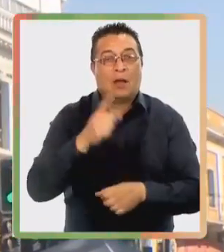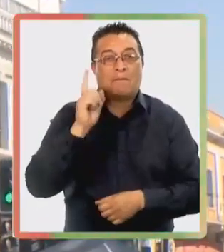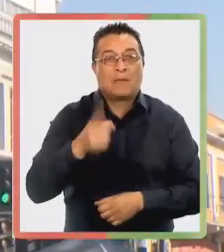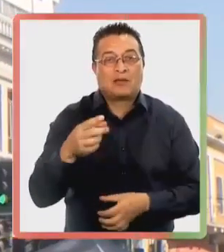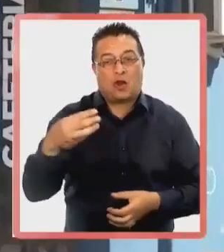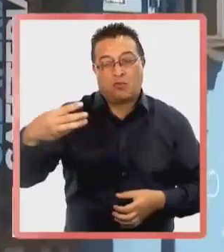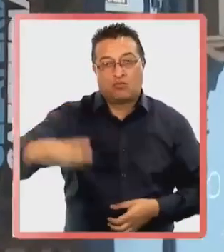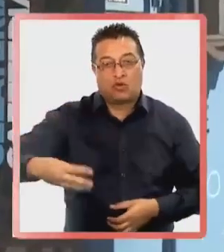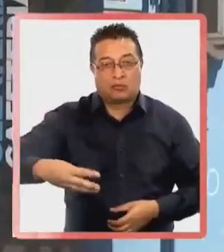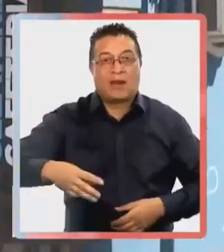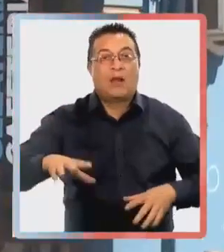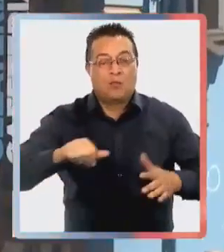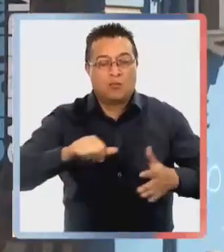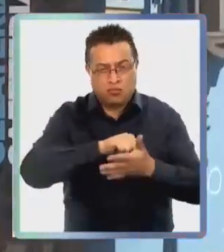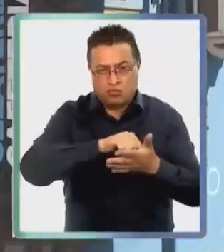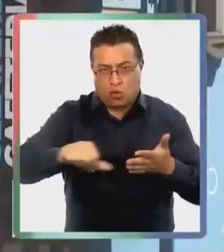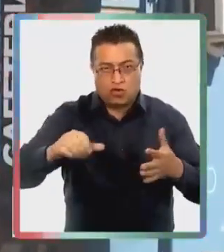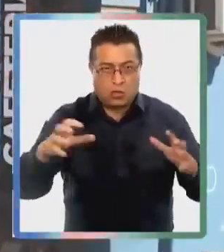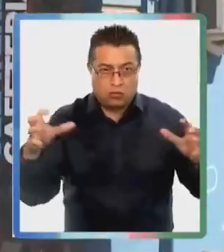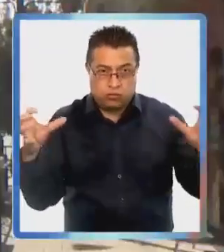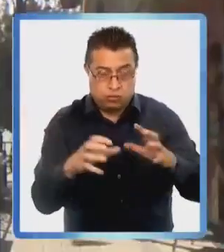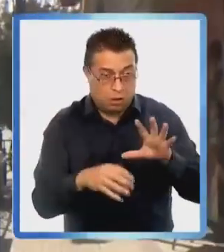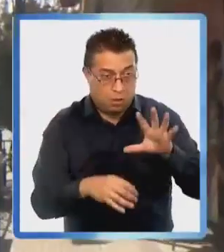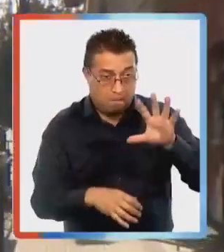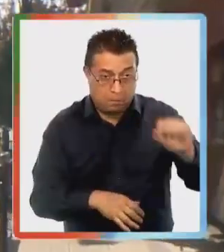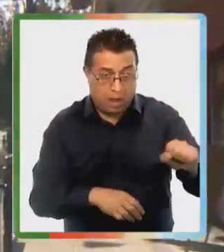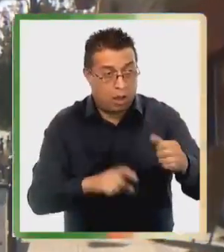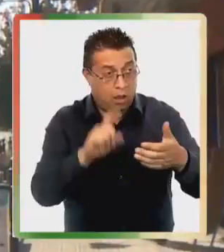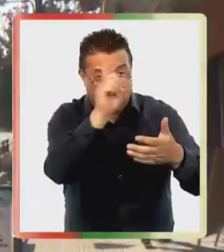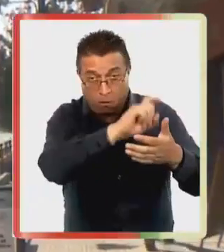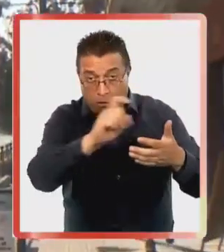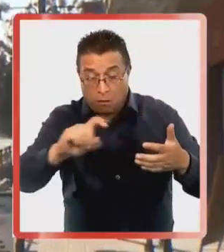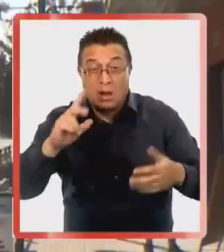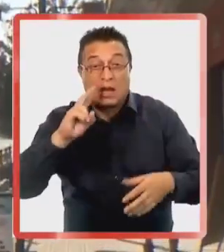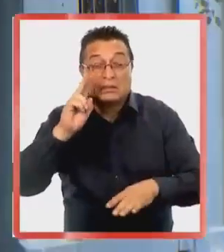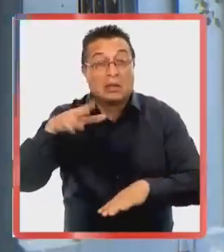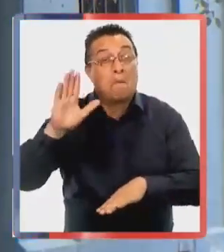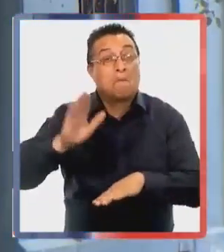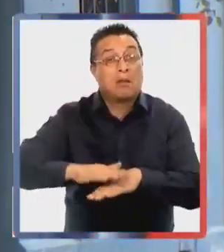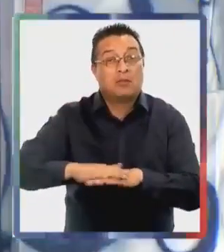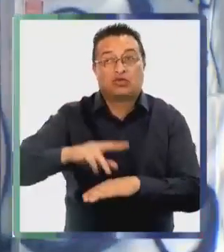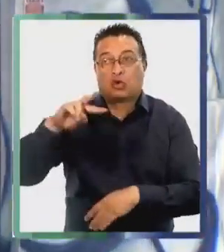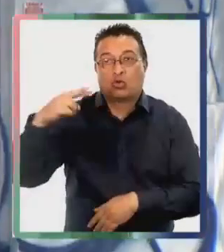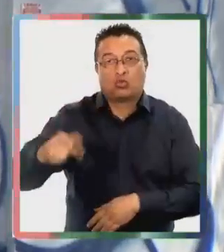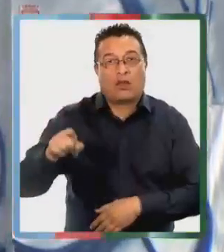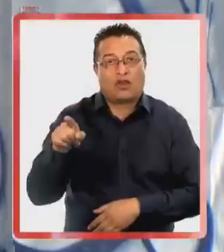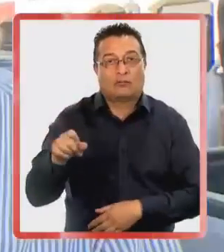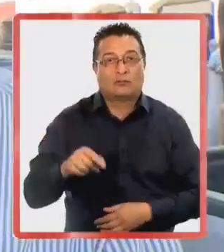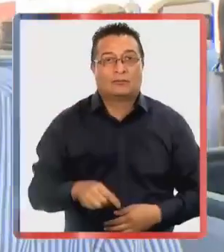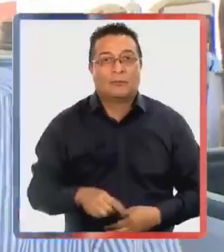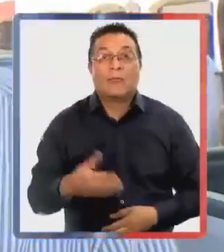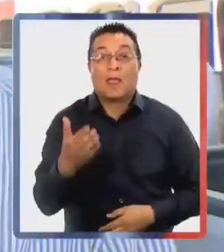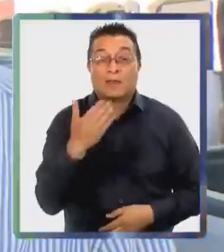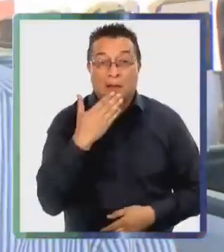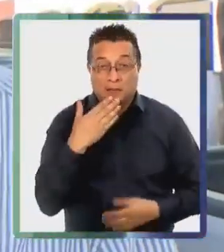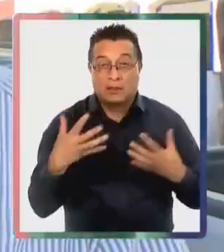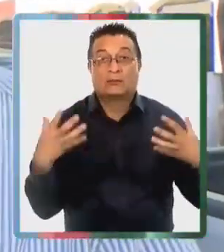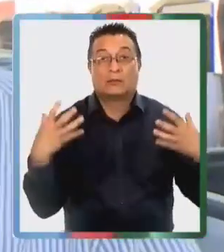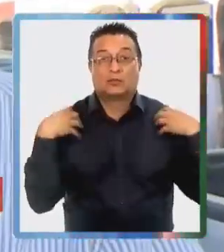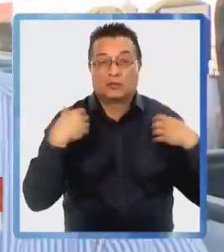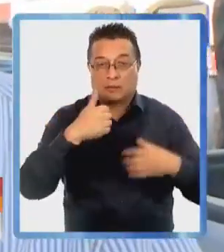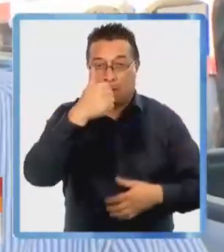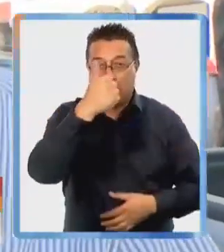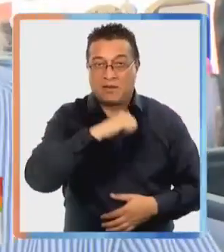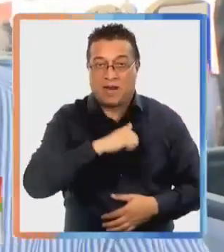multe fuertemente a quienes sean sorprendidos rayando sin autorización del dueño de una pared. También hay una responsabilidad privada, o sea, no